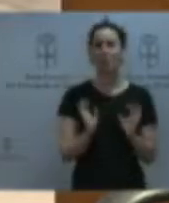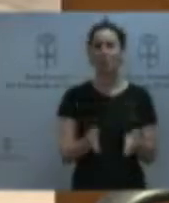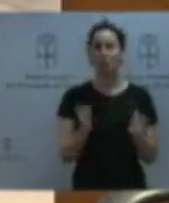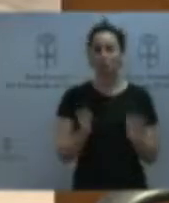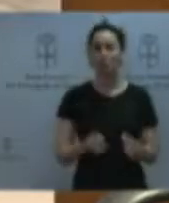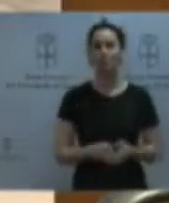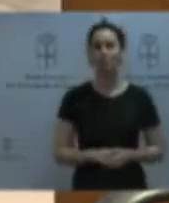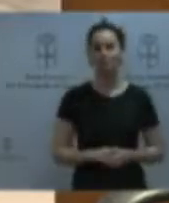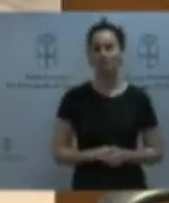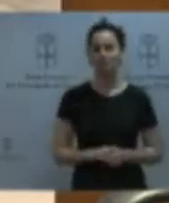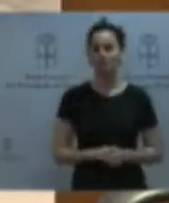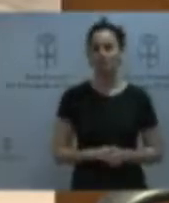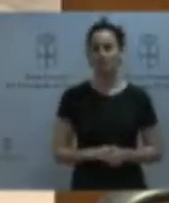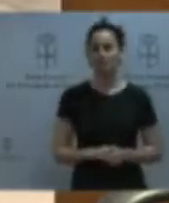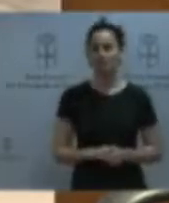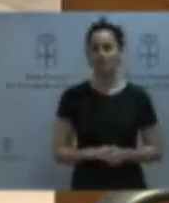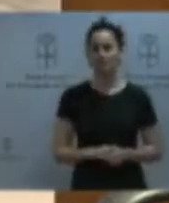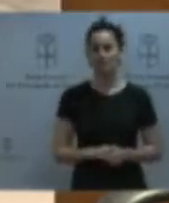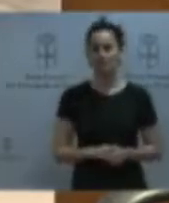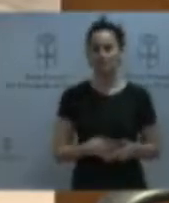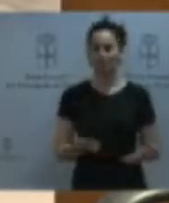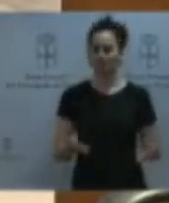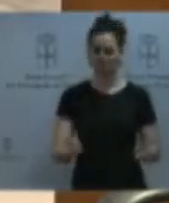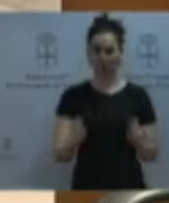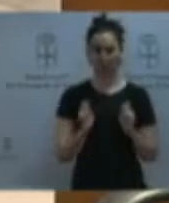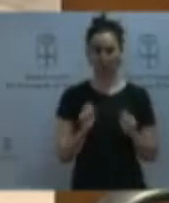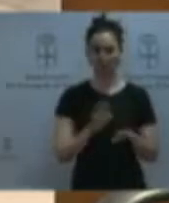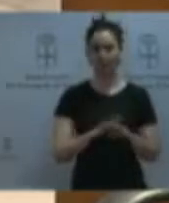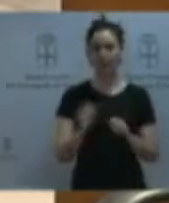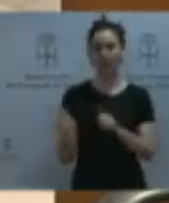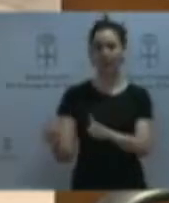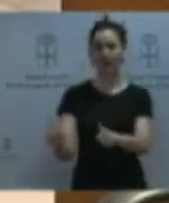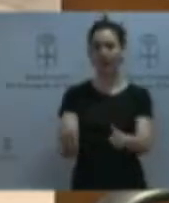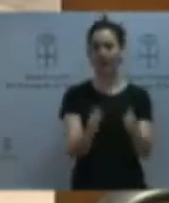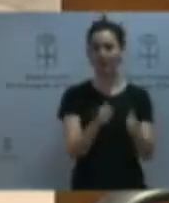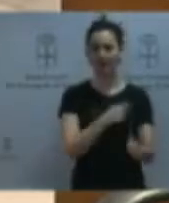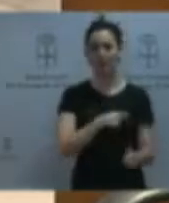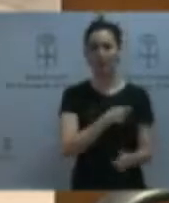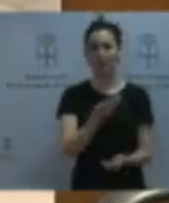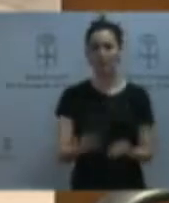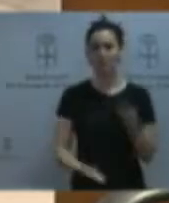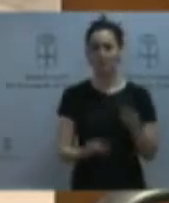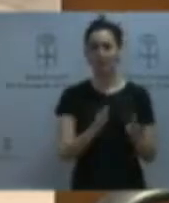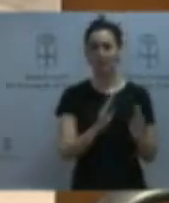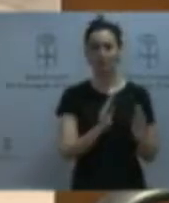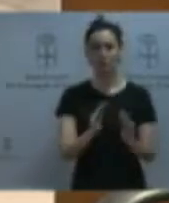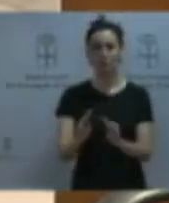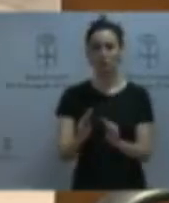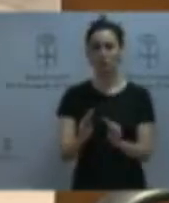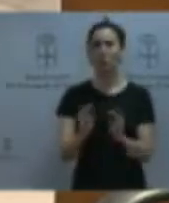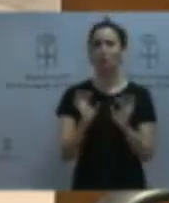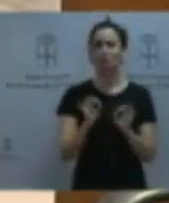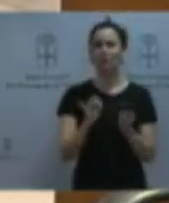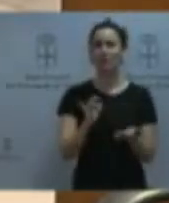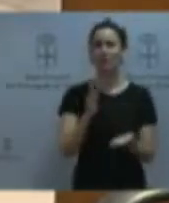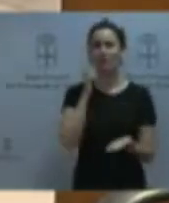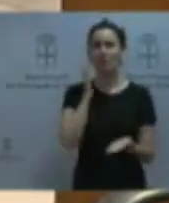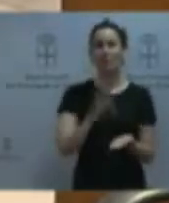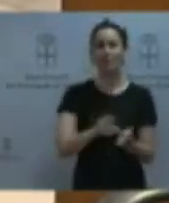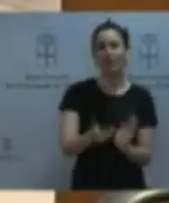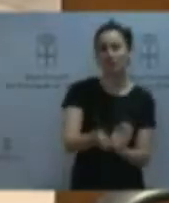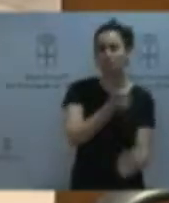proporcionan a cada uno de los miembros de las comisiones de valoración. Con una antelación suficiente se proporcionan en papel.